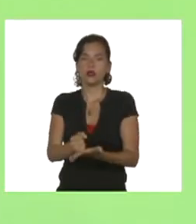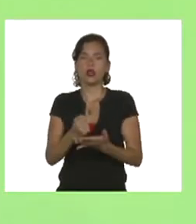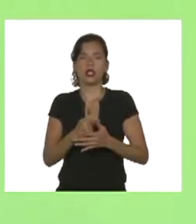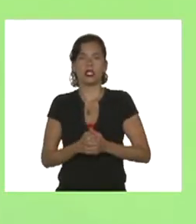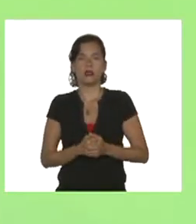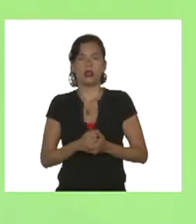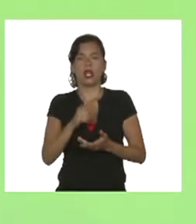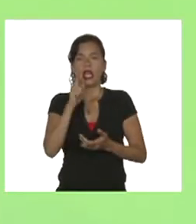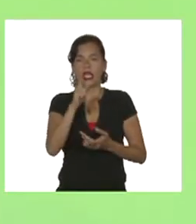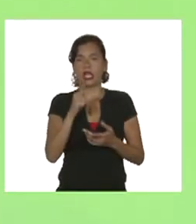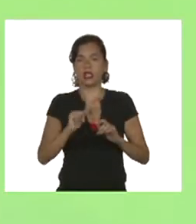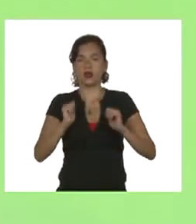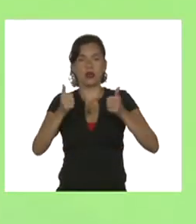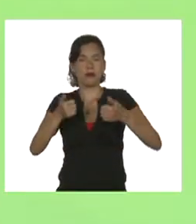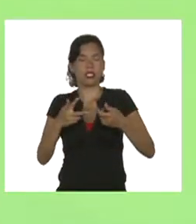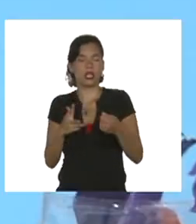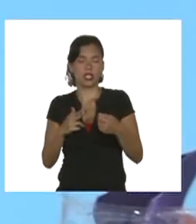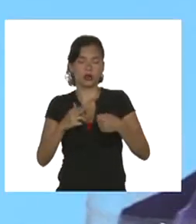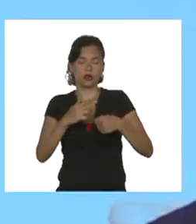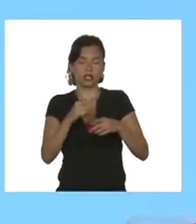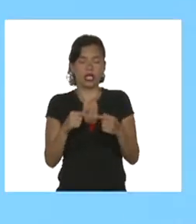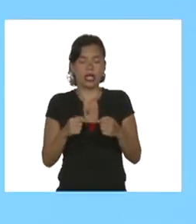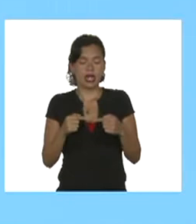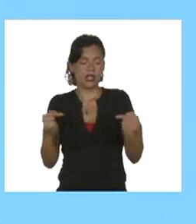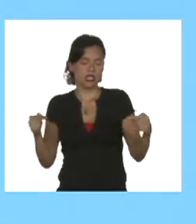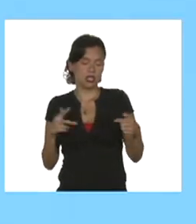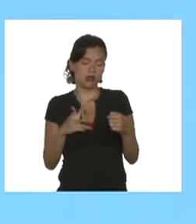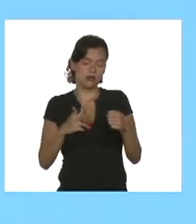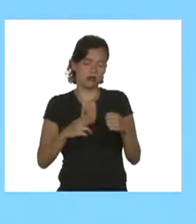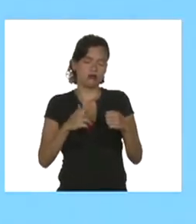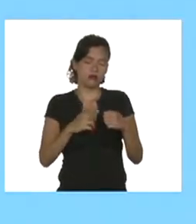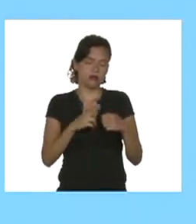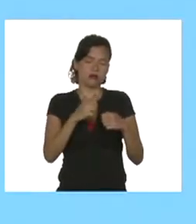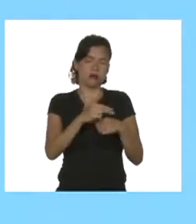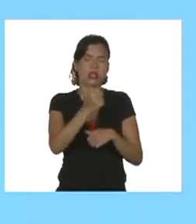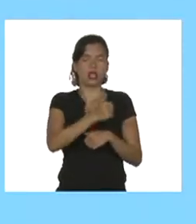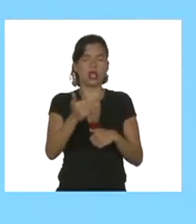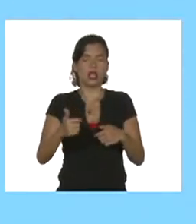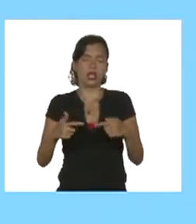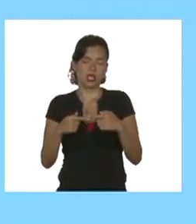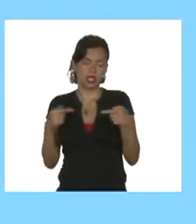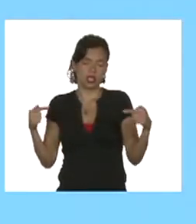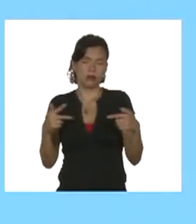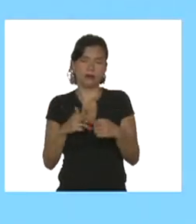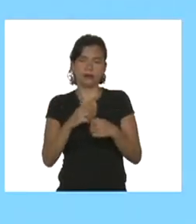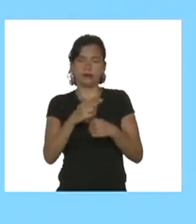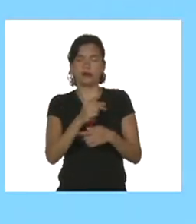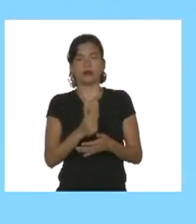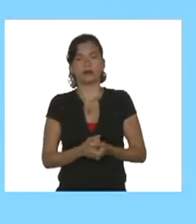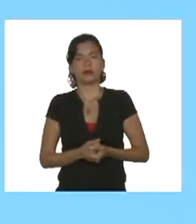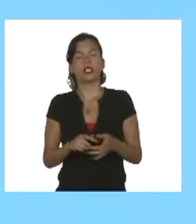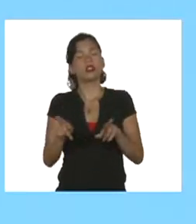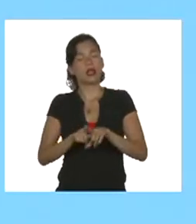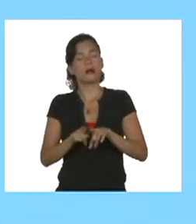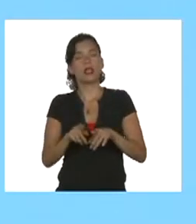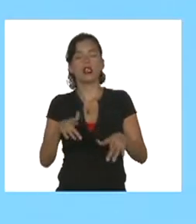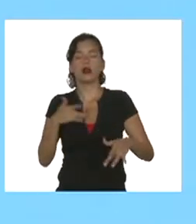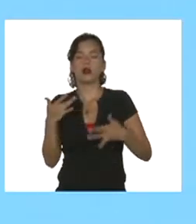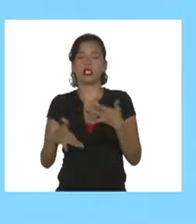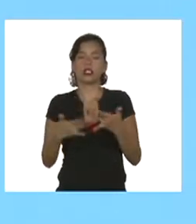a que ellos vayan siguiendo cada línea. Esta también es una